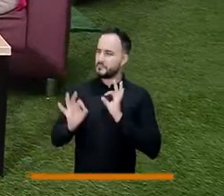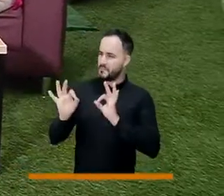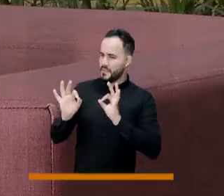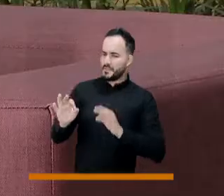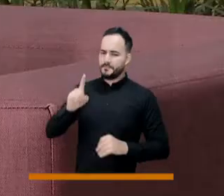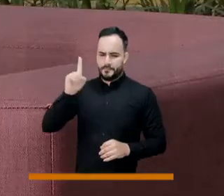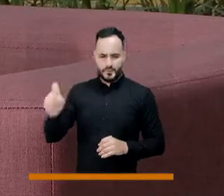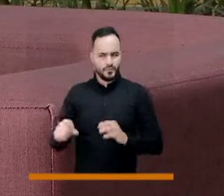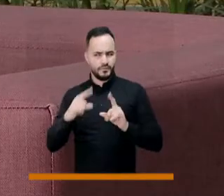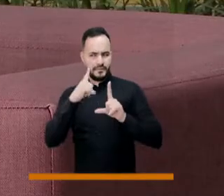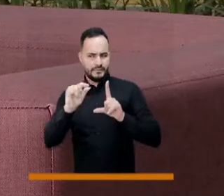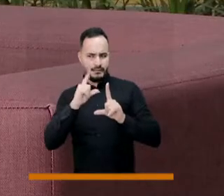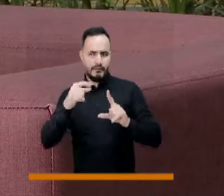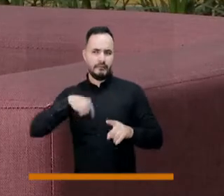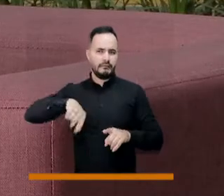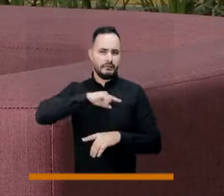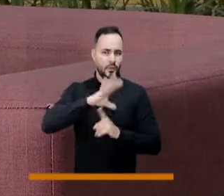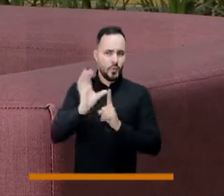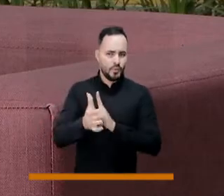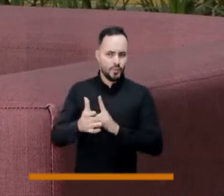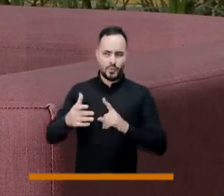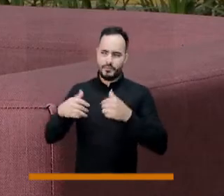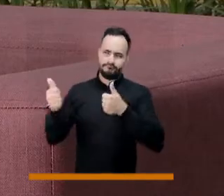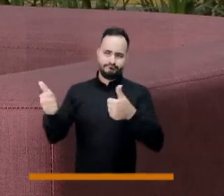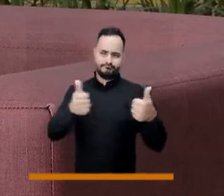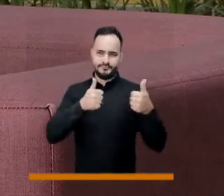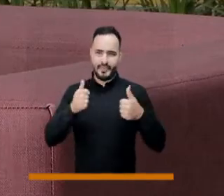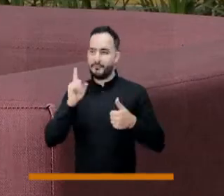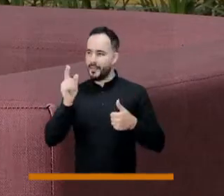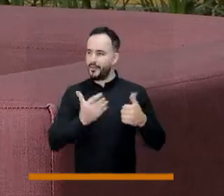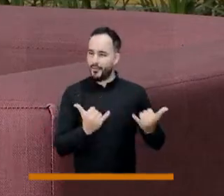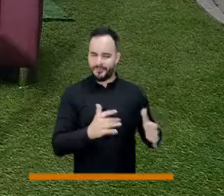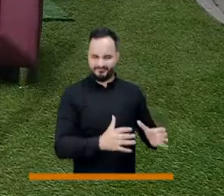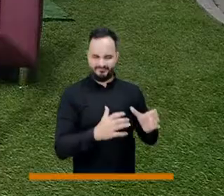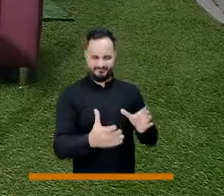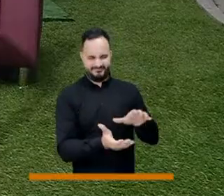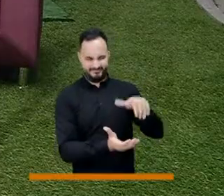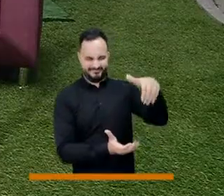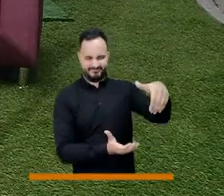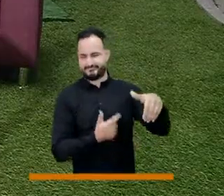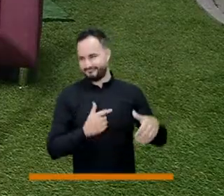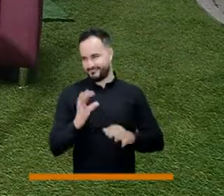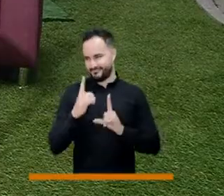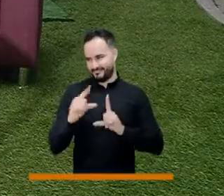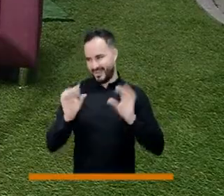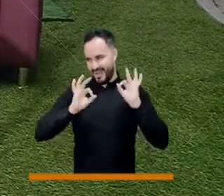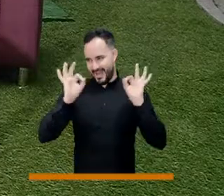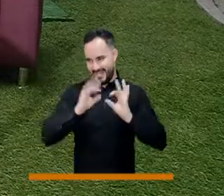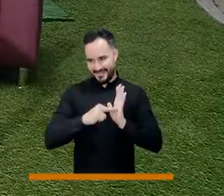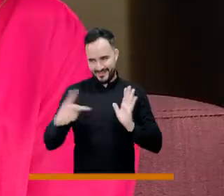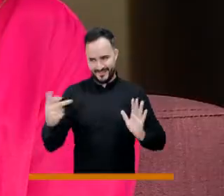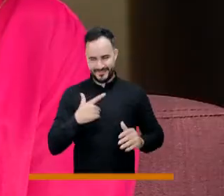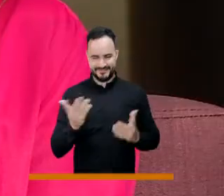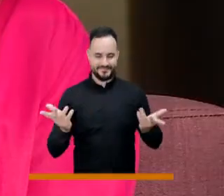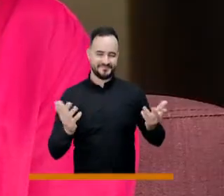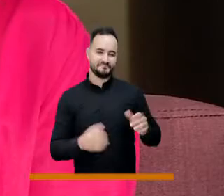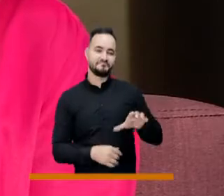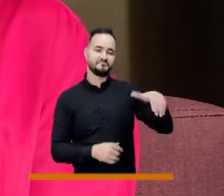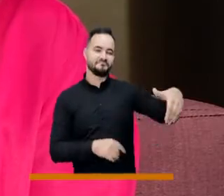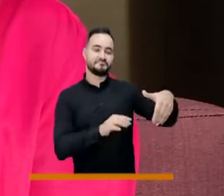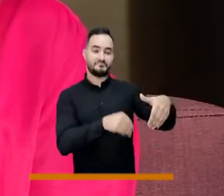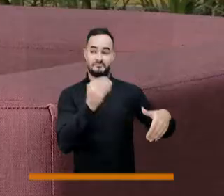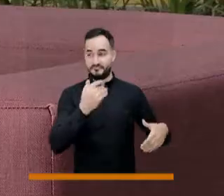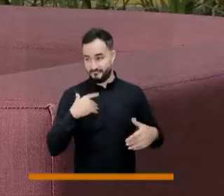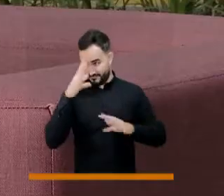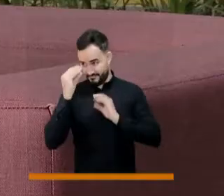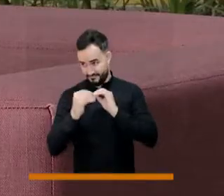doctora Aura, nosotros tan digitales, tan coworking, y vea lo que le tengo por aquí, esta cajita 100% análoga.